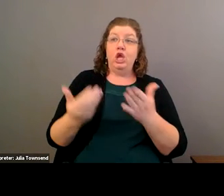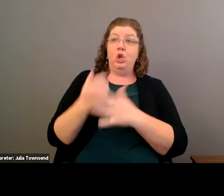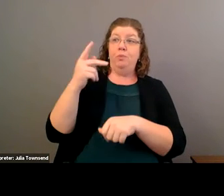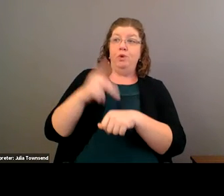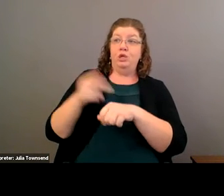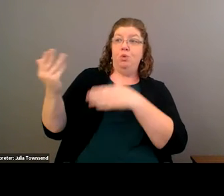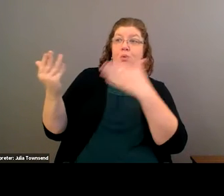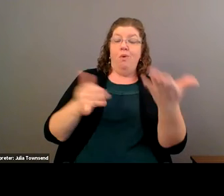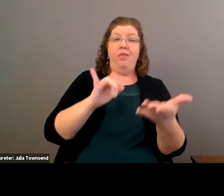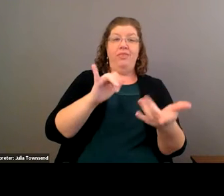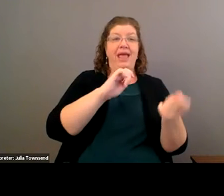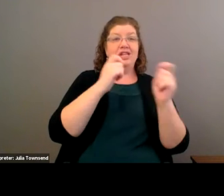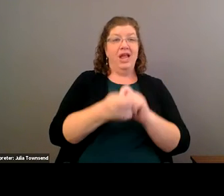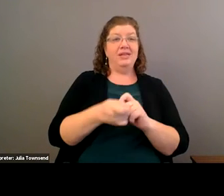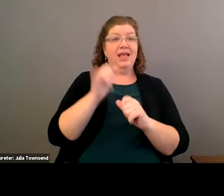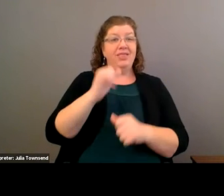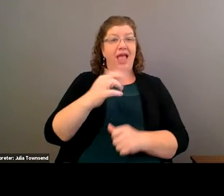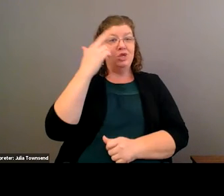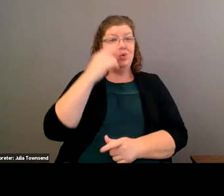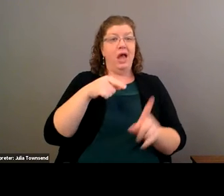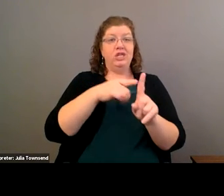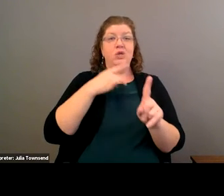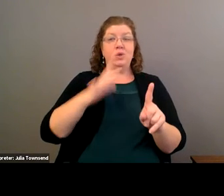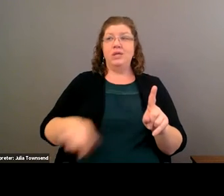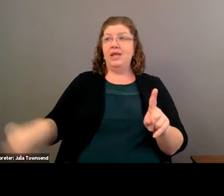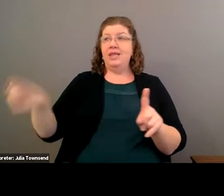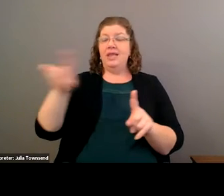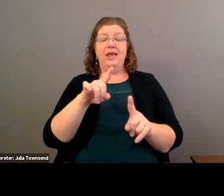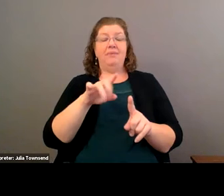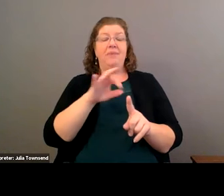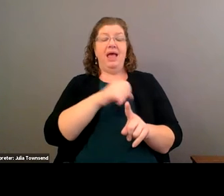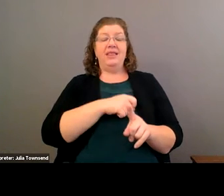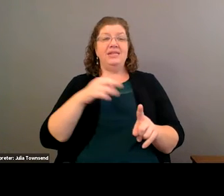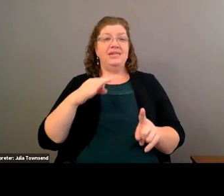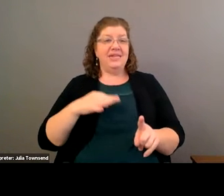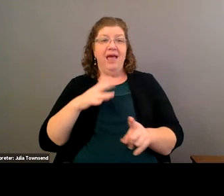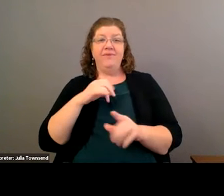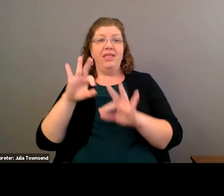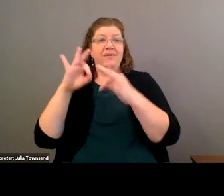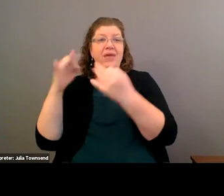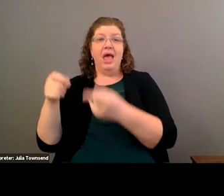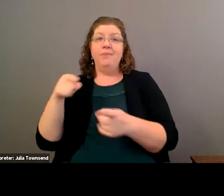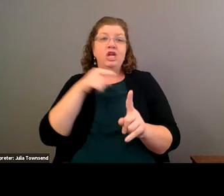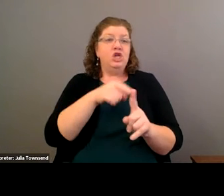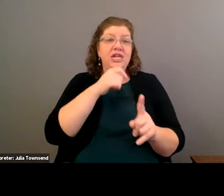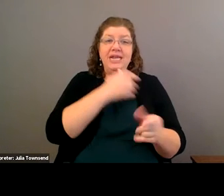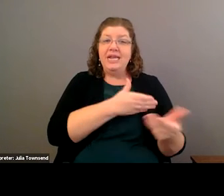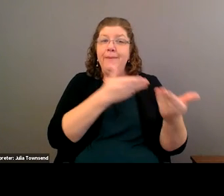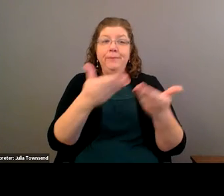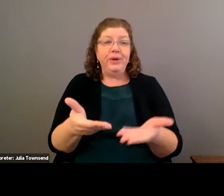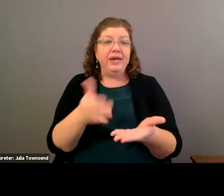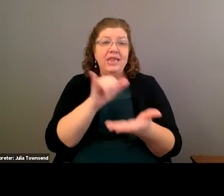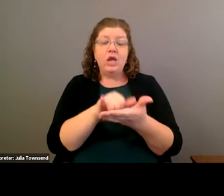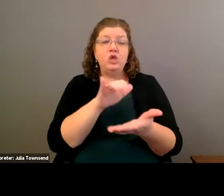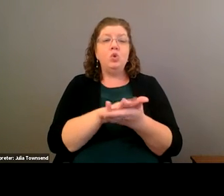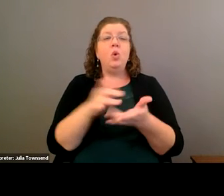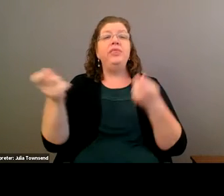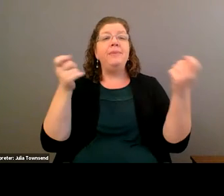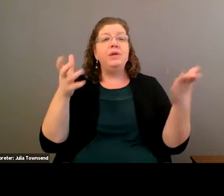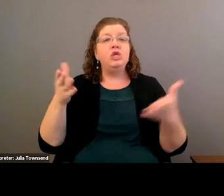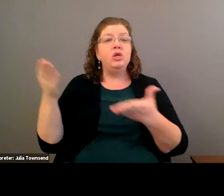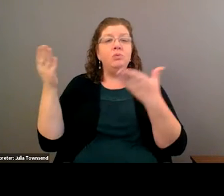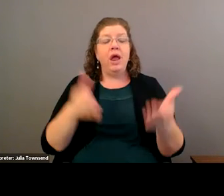que piensan que la directora trajo este programa a la escuela, pero ella no fue la que trajo el programa, sino que fue